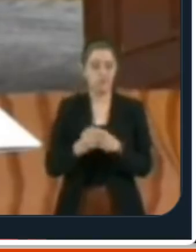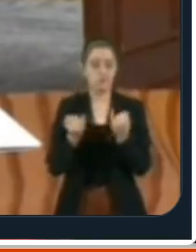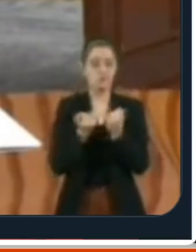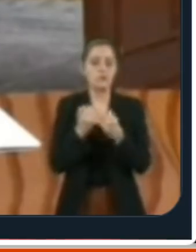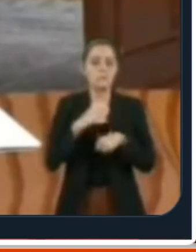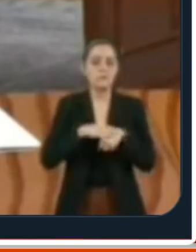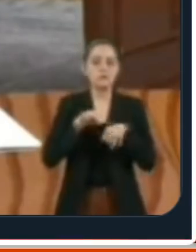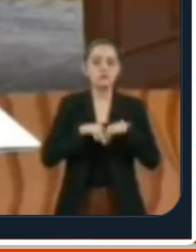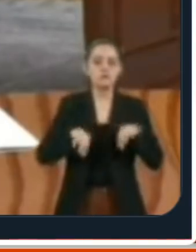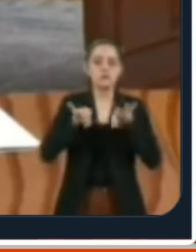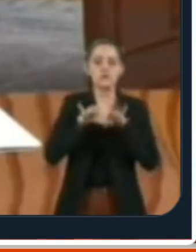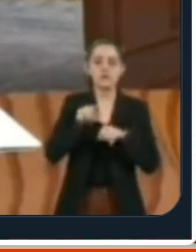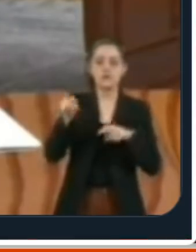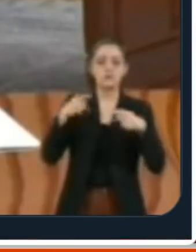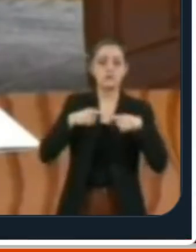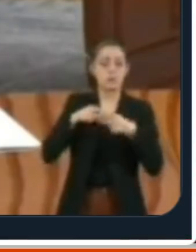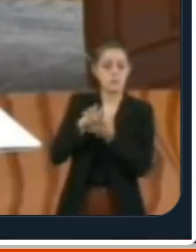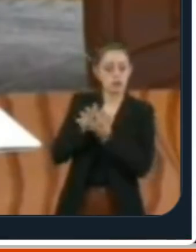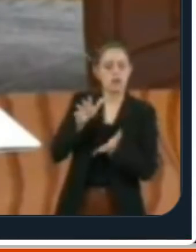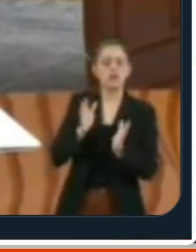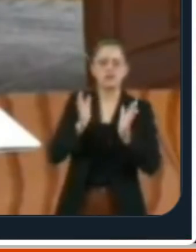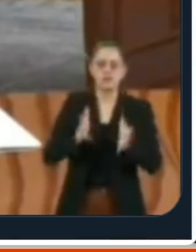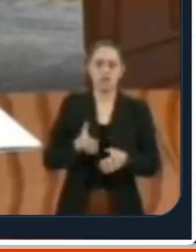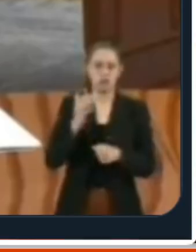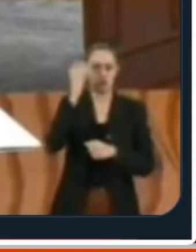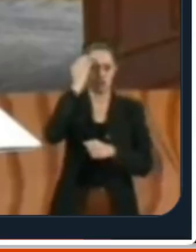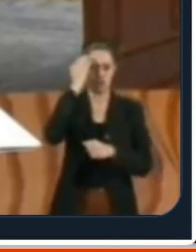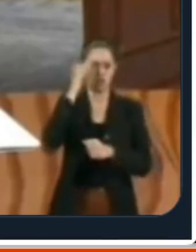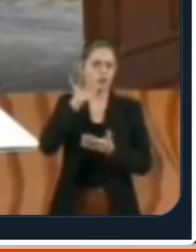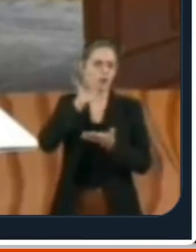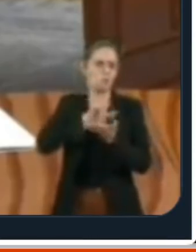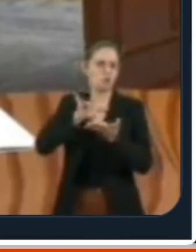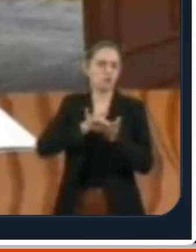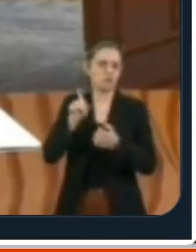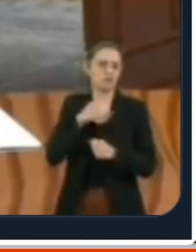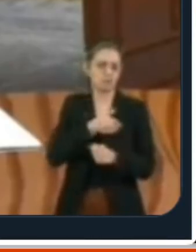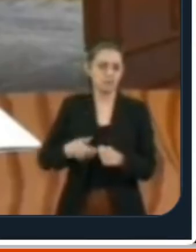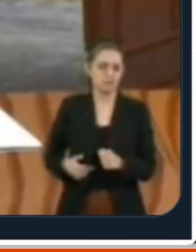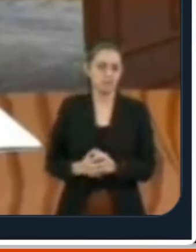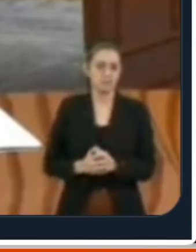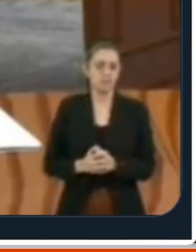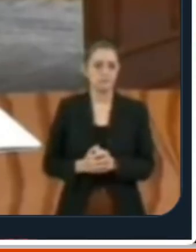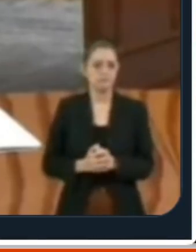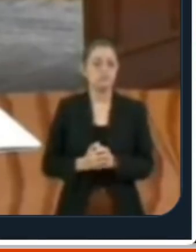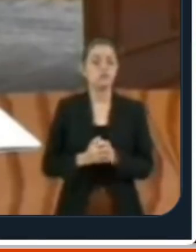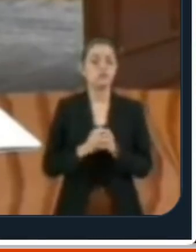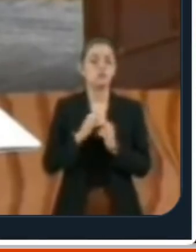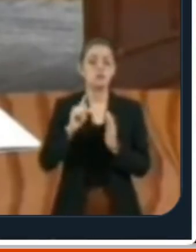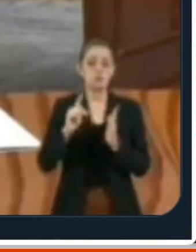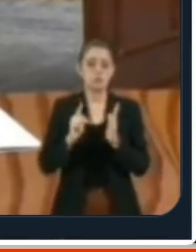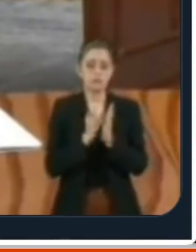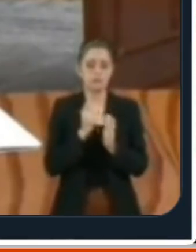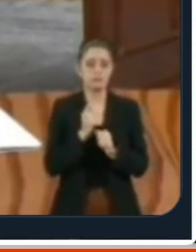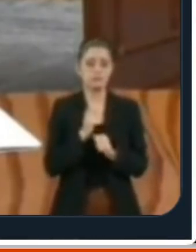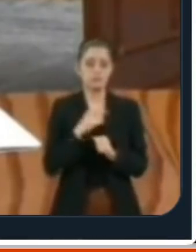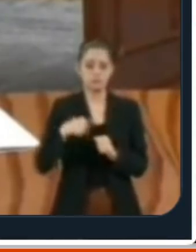mayoría de la población mexicana que lo apoya abiertamente. Refrendamos la autonomía de los